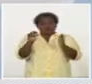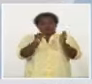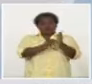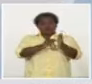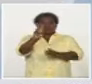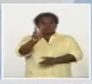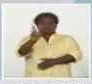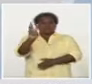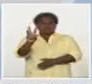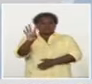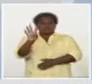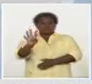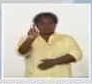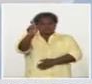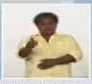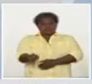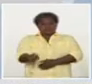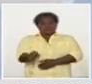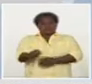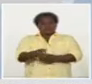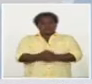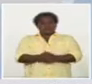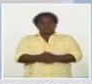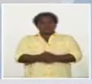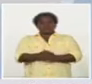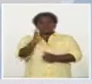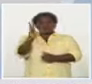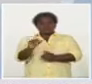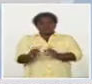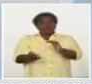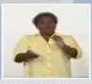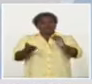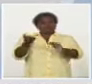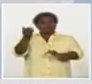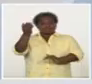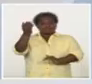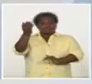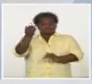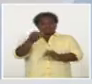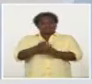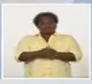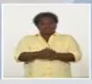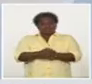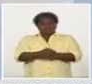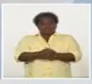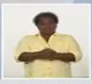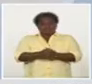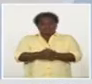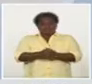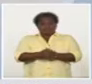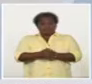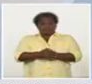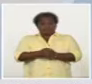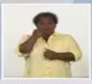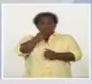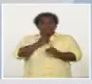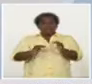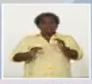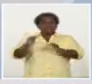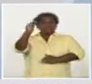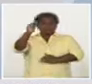6.234 pacientes, cifra muy elevada, posiblemente la más elevada que hemos tenido este